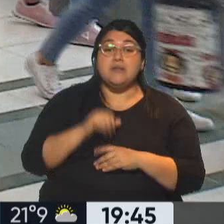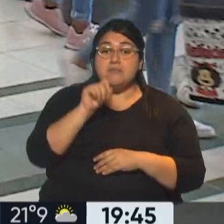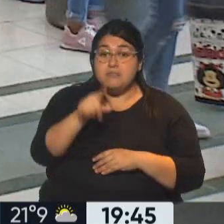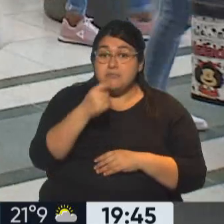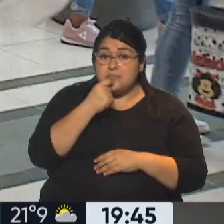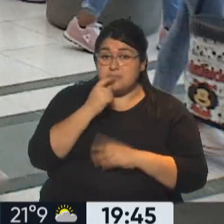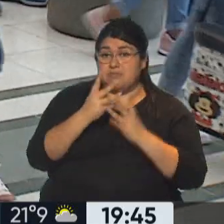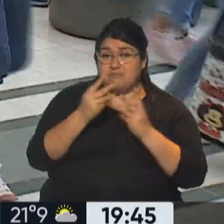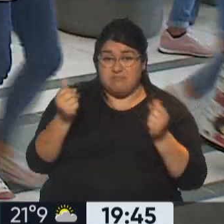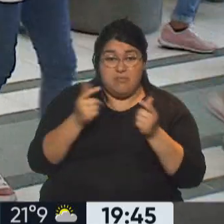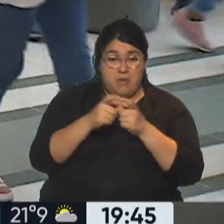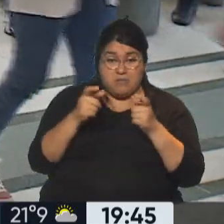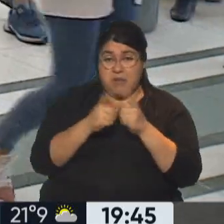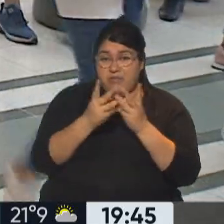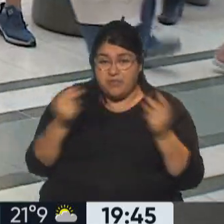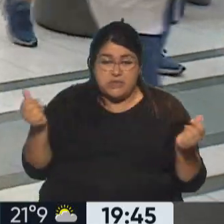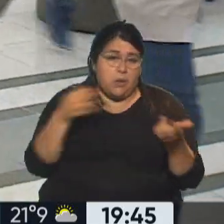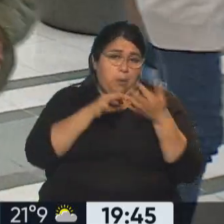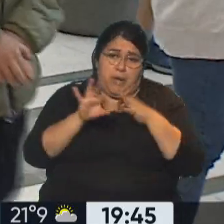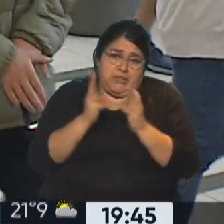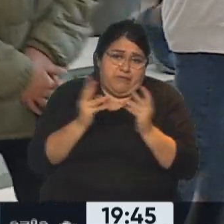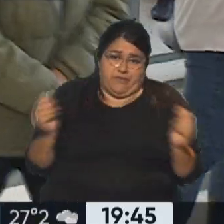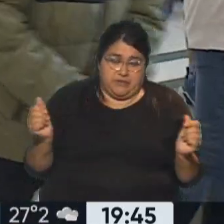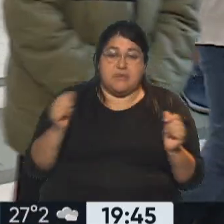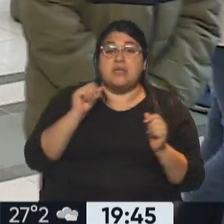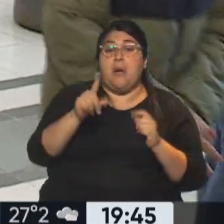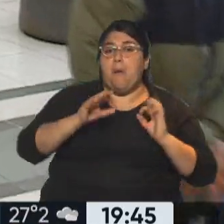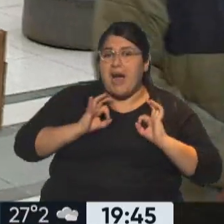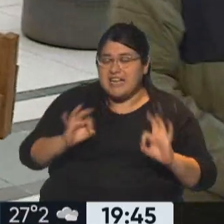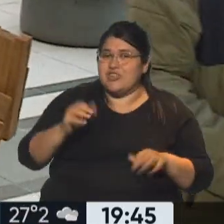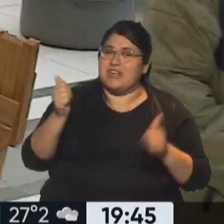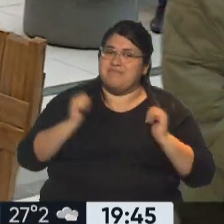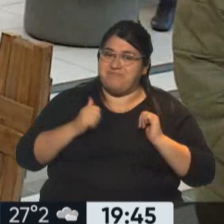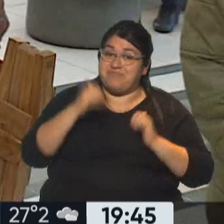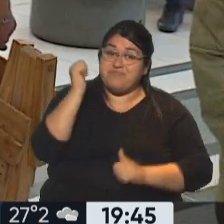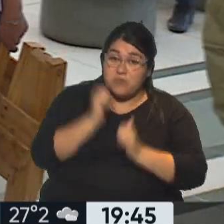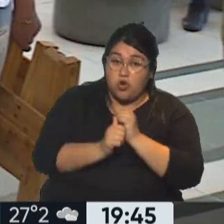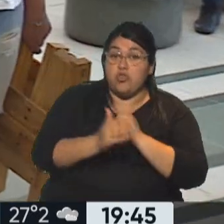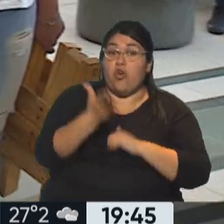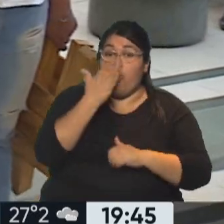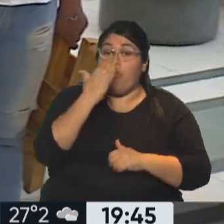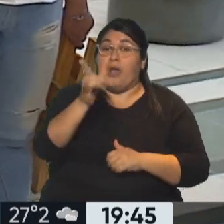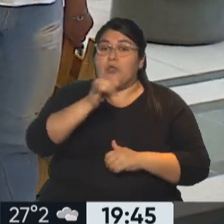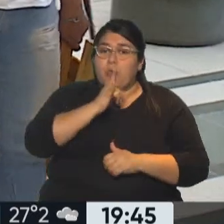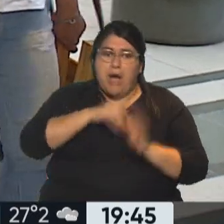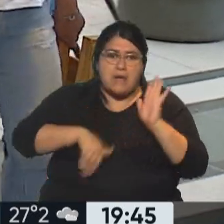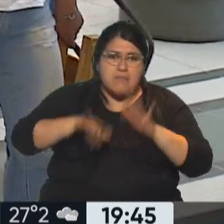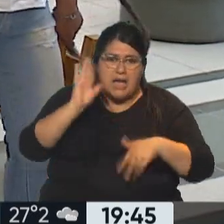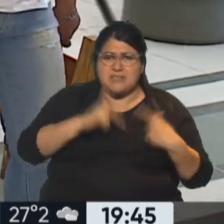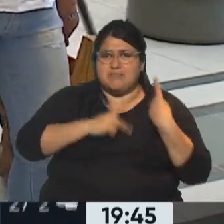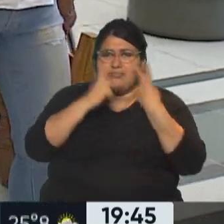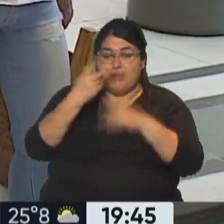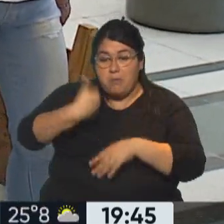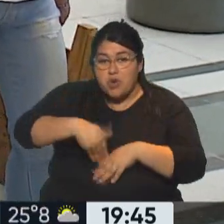las plazas disponibles, ya la venta se termina. Las vacaciones que palpita la gente en Rosario, Córdoba y Tucumán, desde